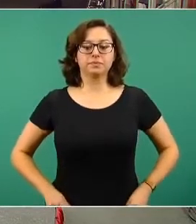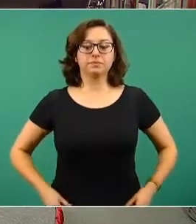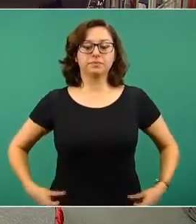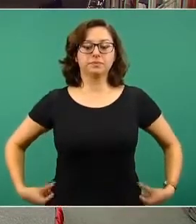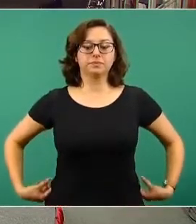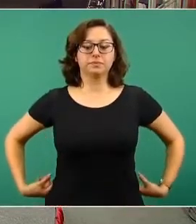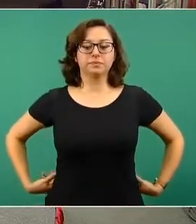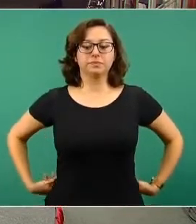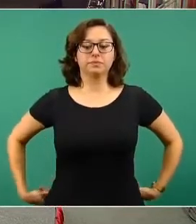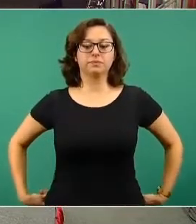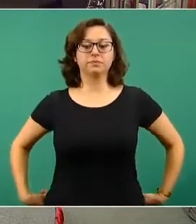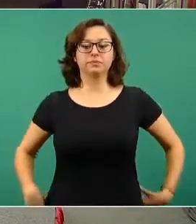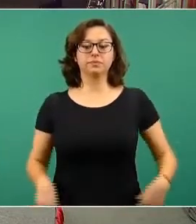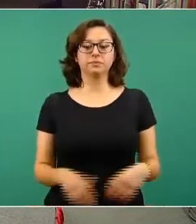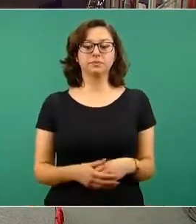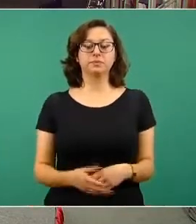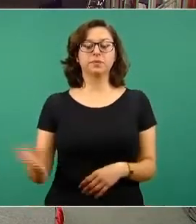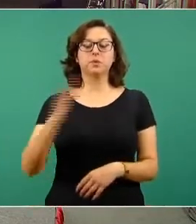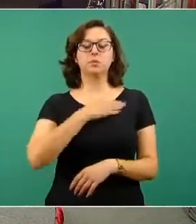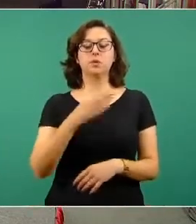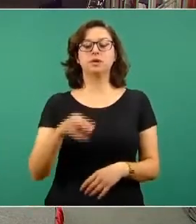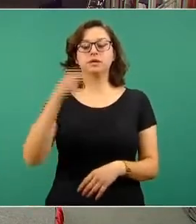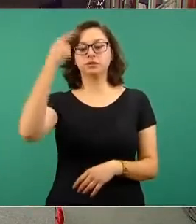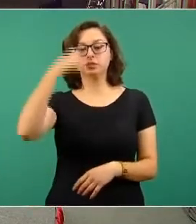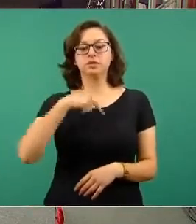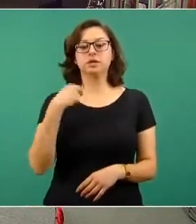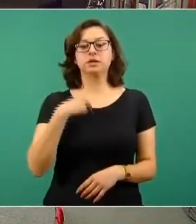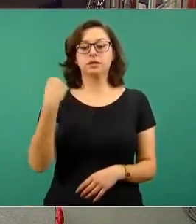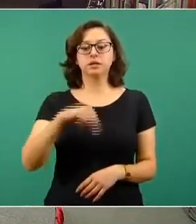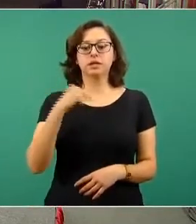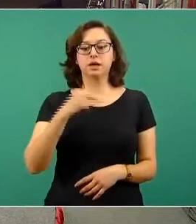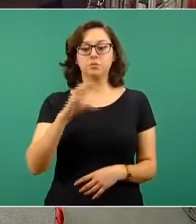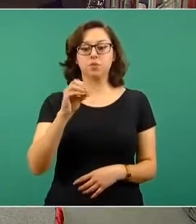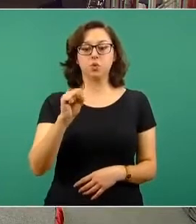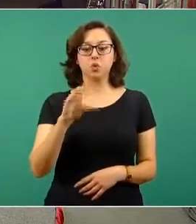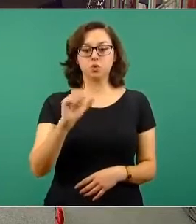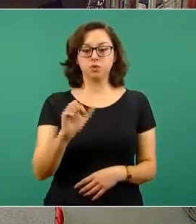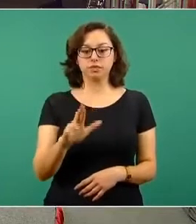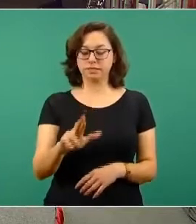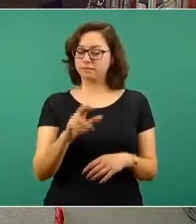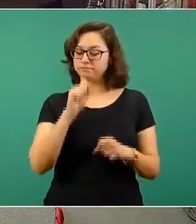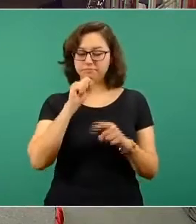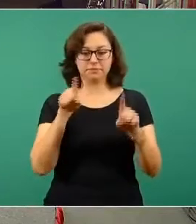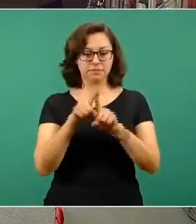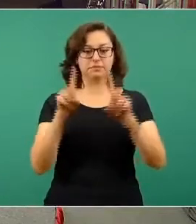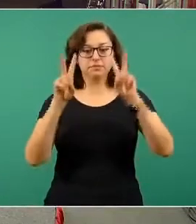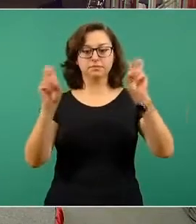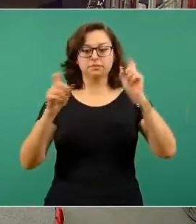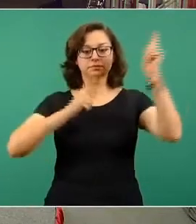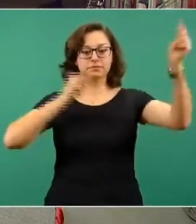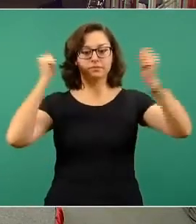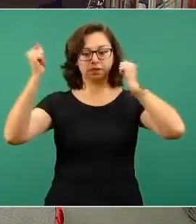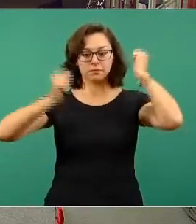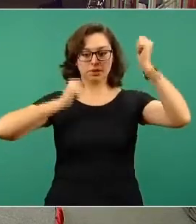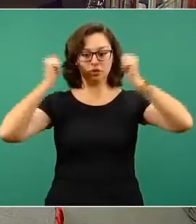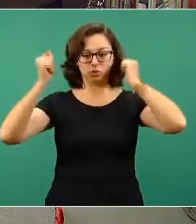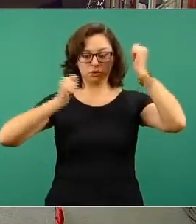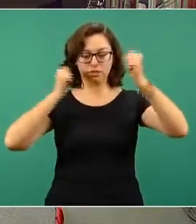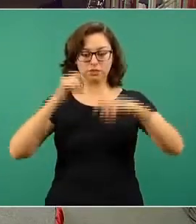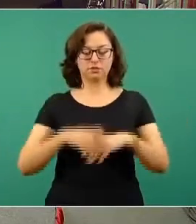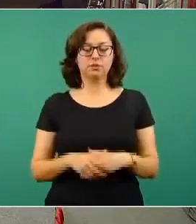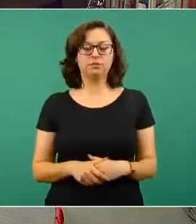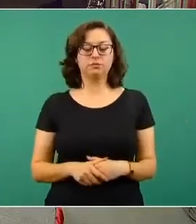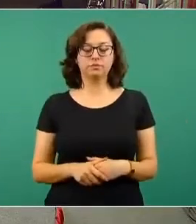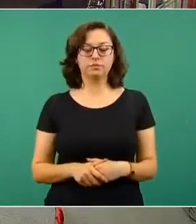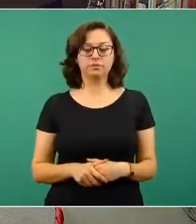Buenas noches, Oscar Sosa de Enrate Digital. Mi pregunta es respecto igual al turismo, tiene que ver con la